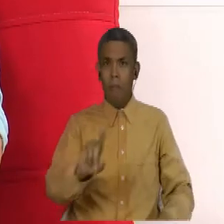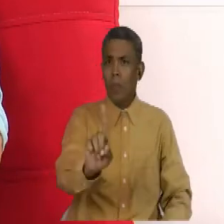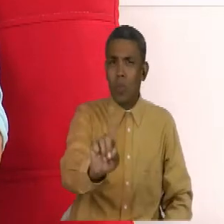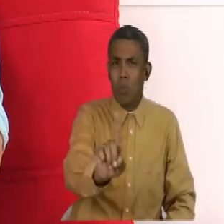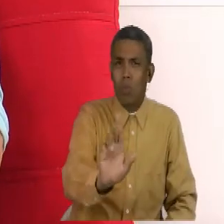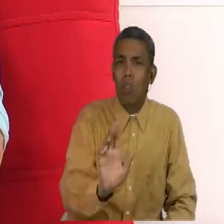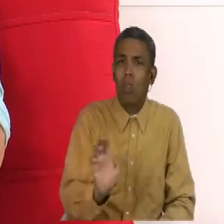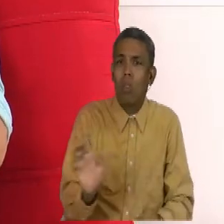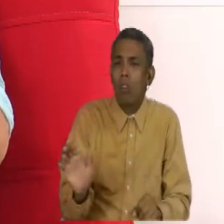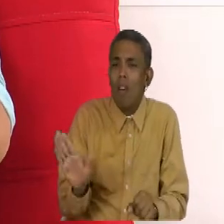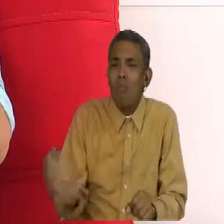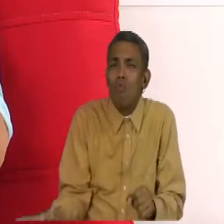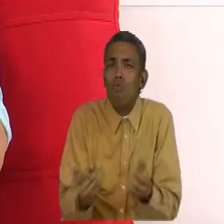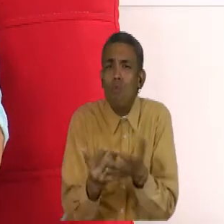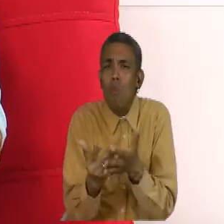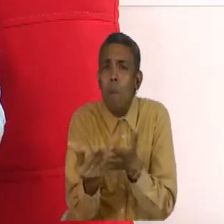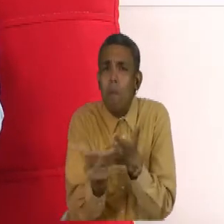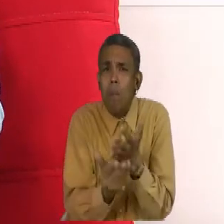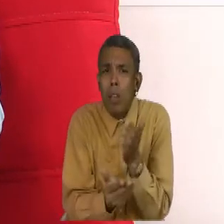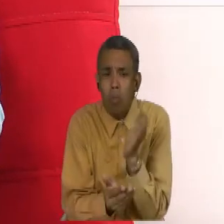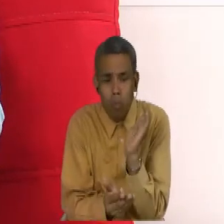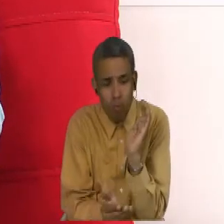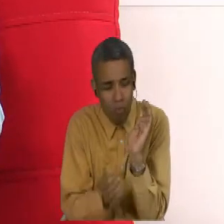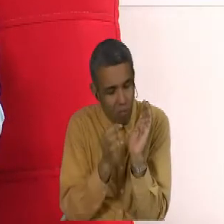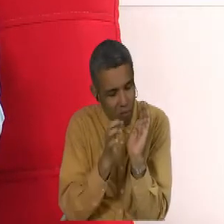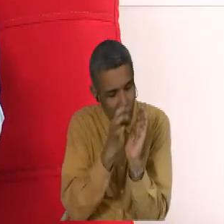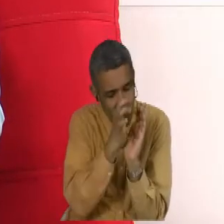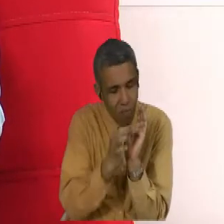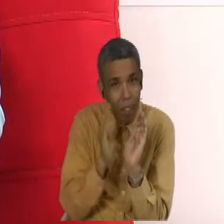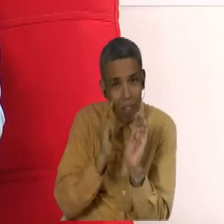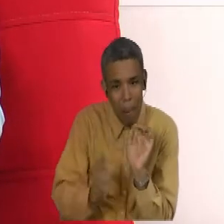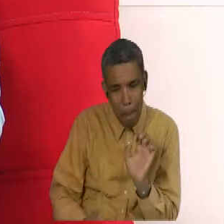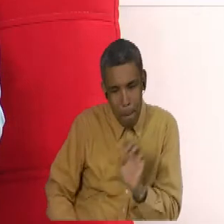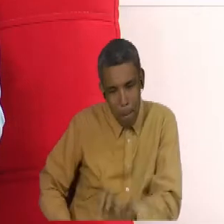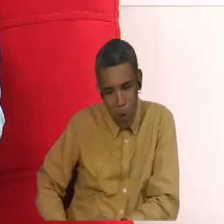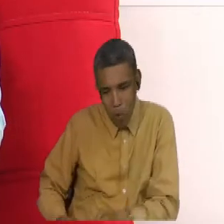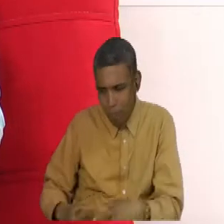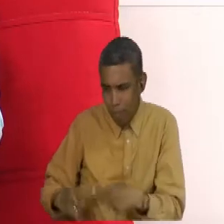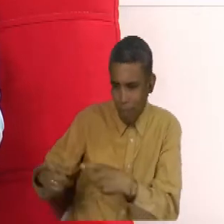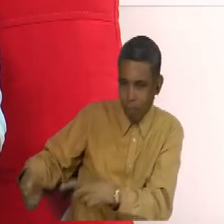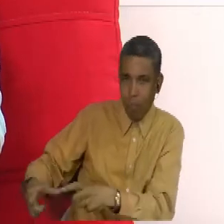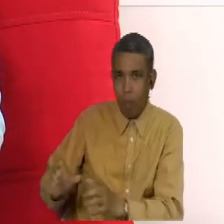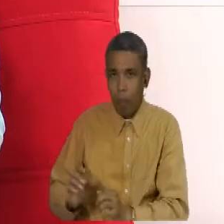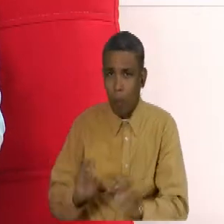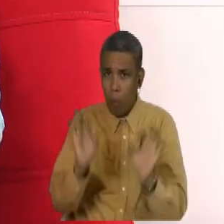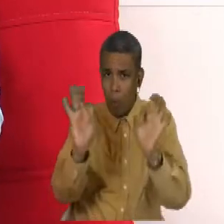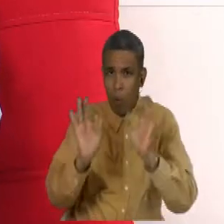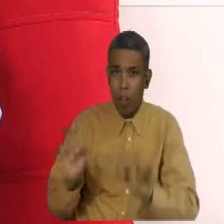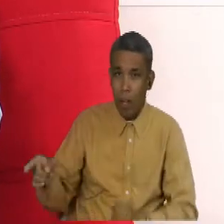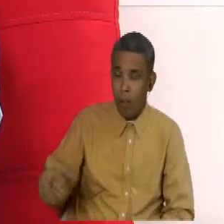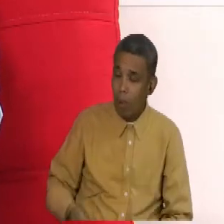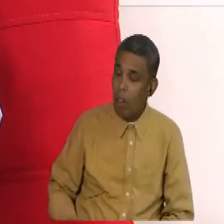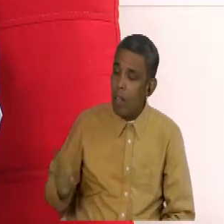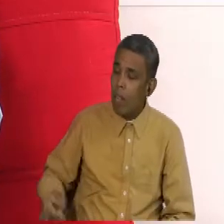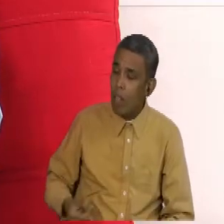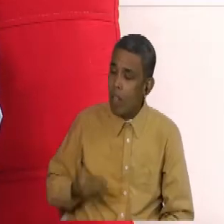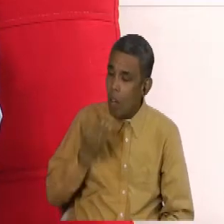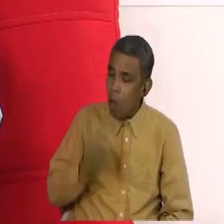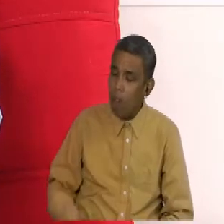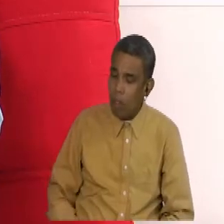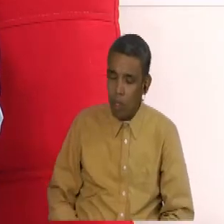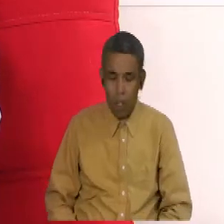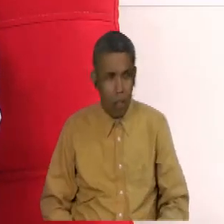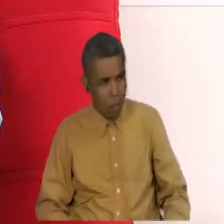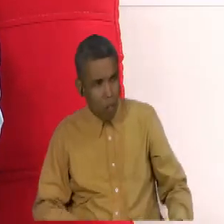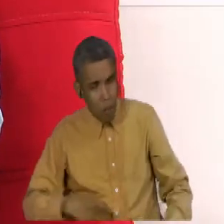comida. Y no nos pongamos bravos en el sentido de que si el niño no se comió todo, pues lo vamos a castigar. Uno de